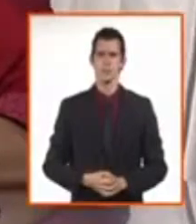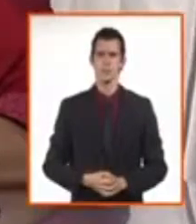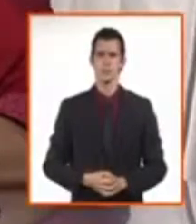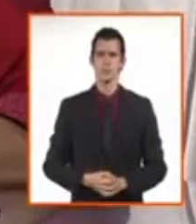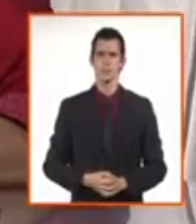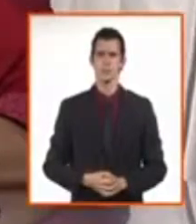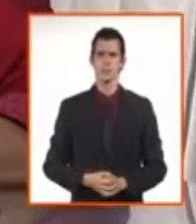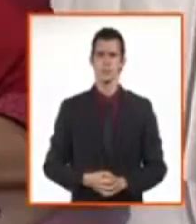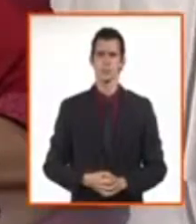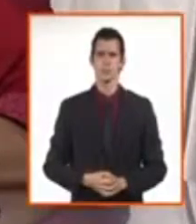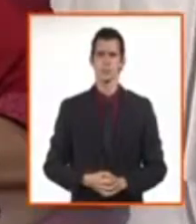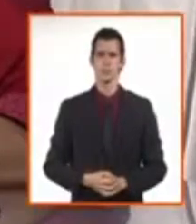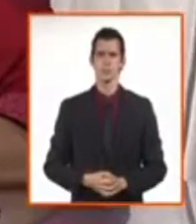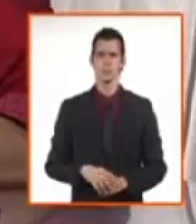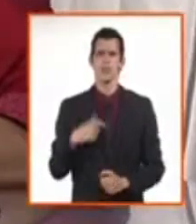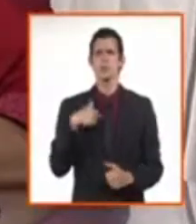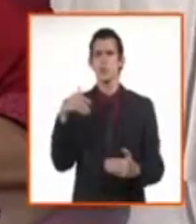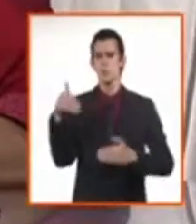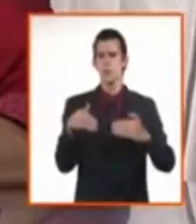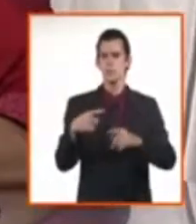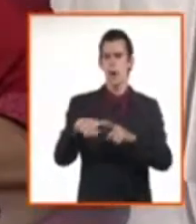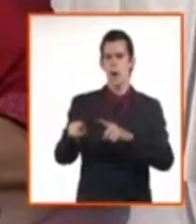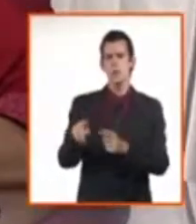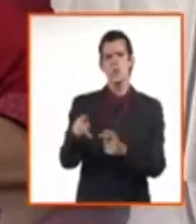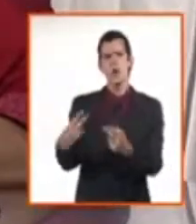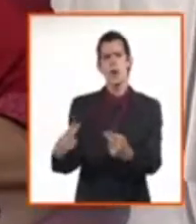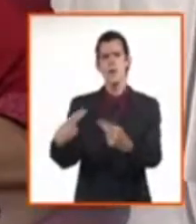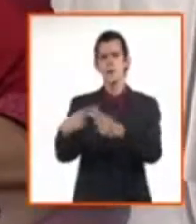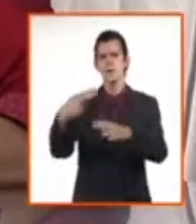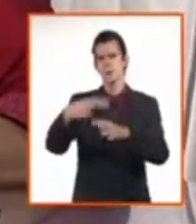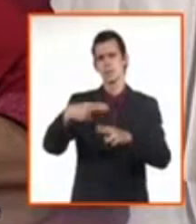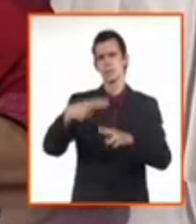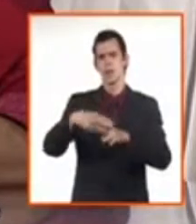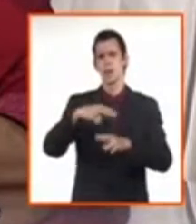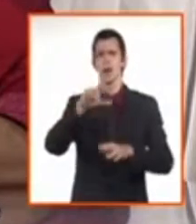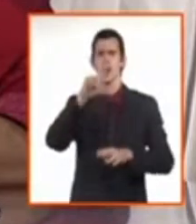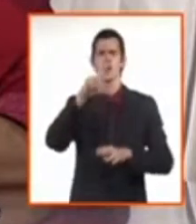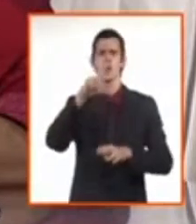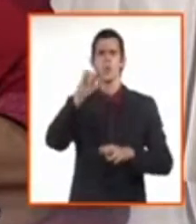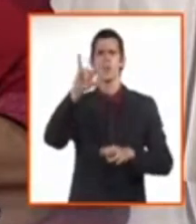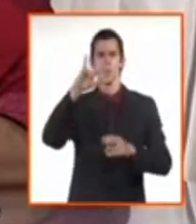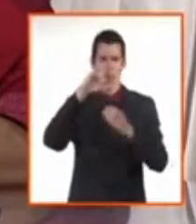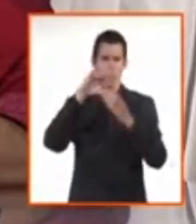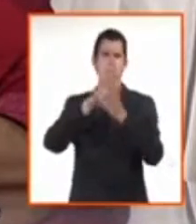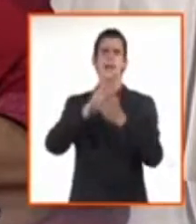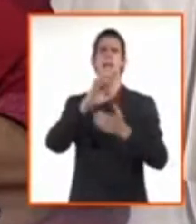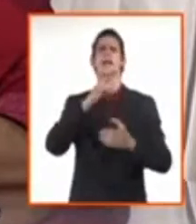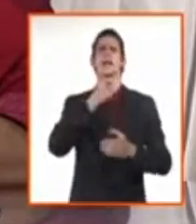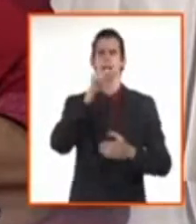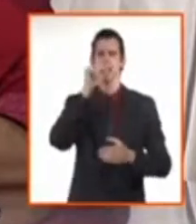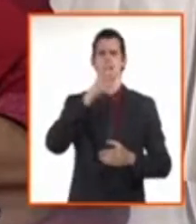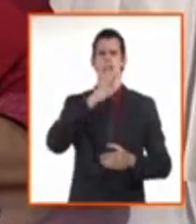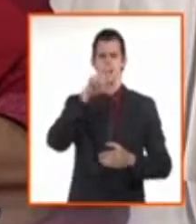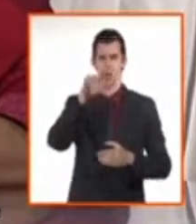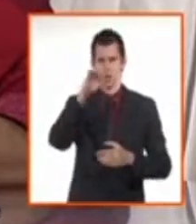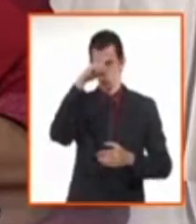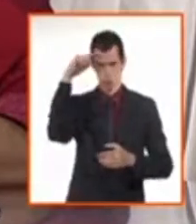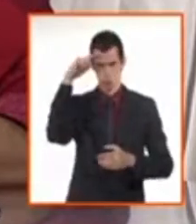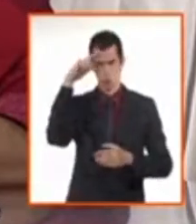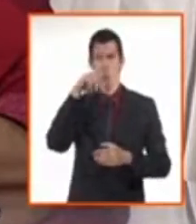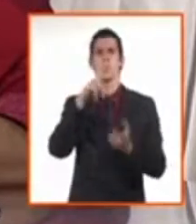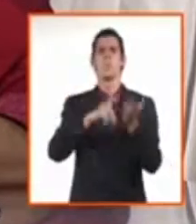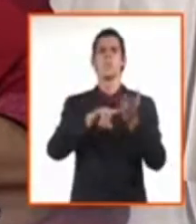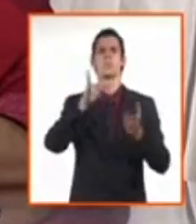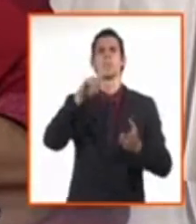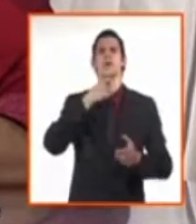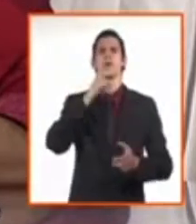pueblos no me quiero irse no quiero que termine el programa sin hablar de adela pan eso aspira a brilla la que era la vocera